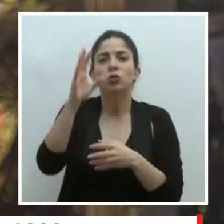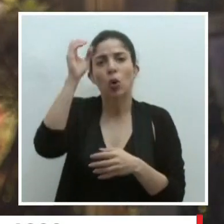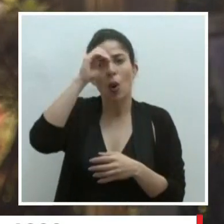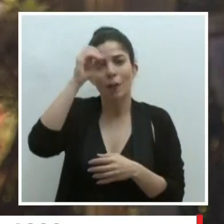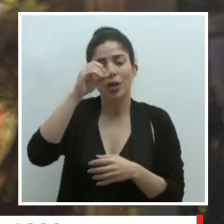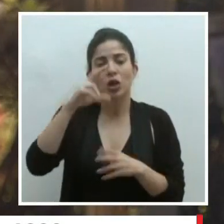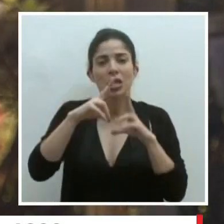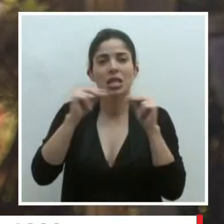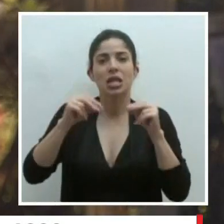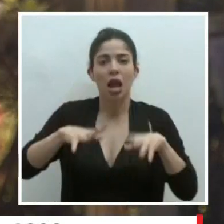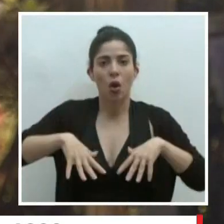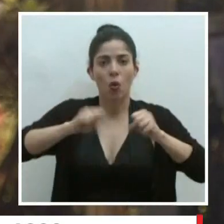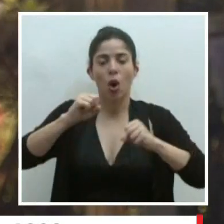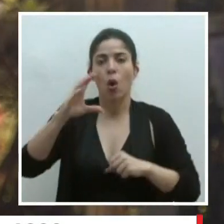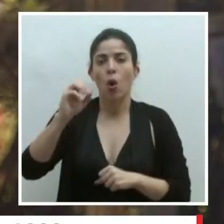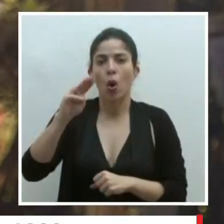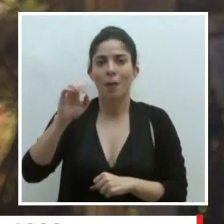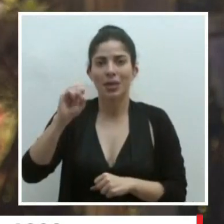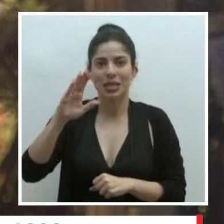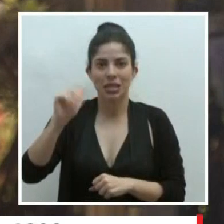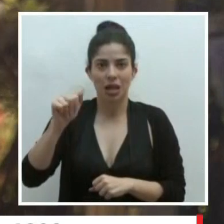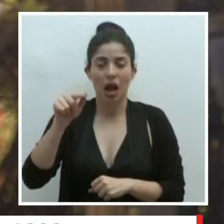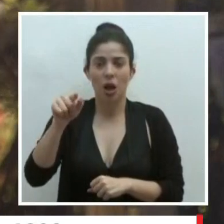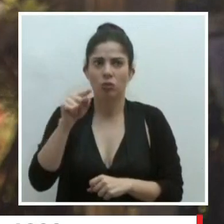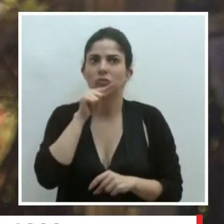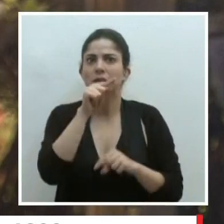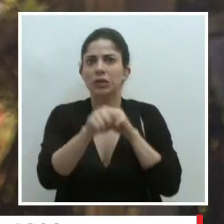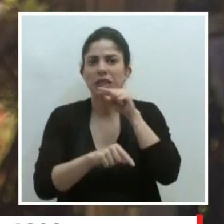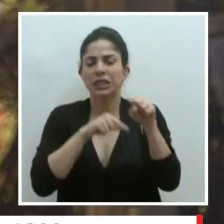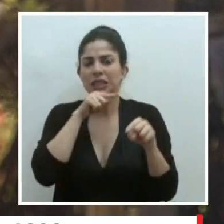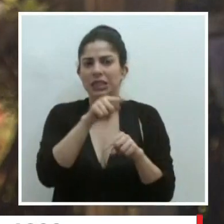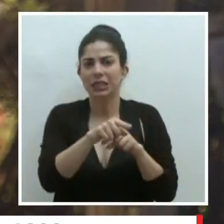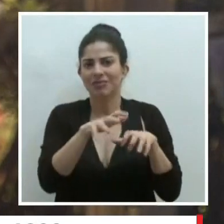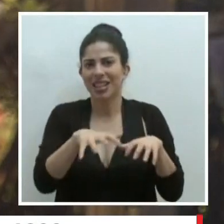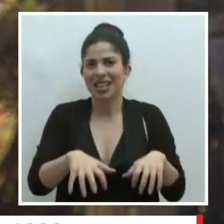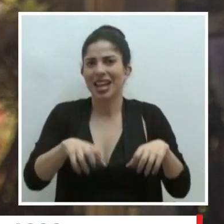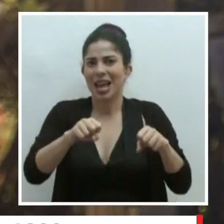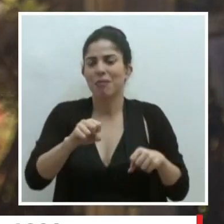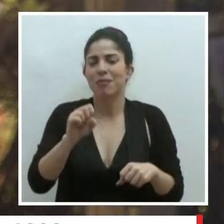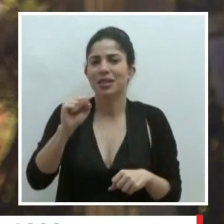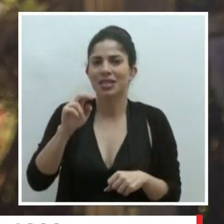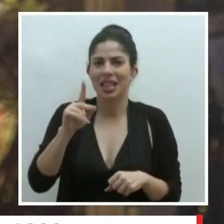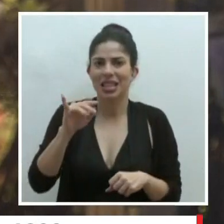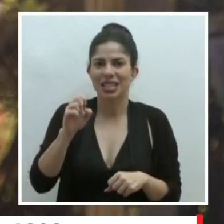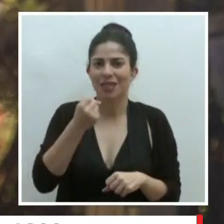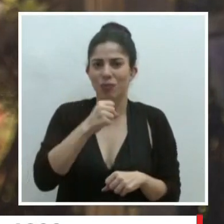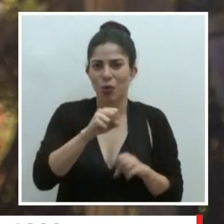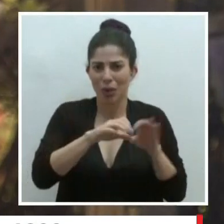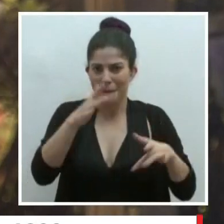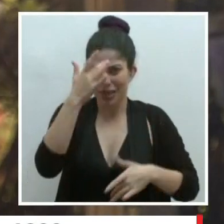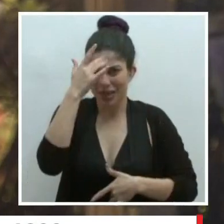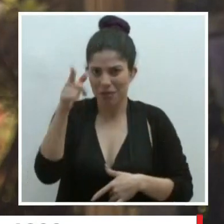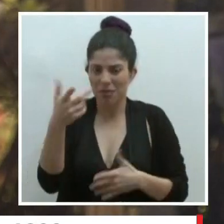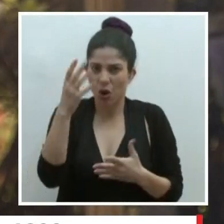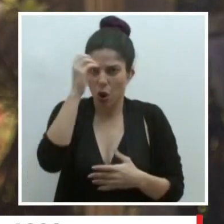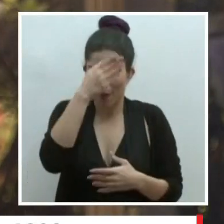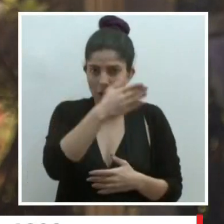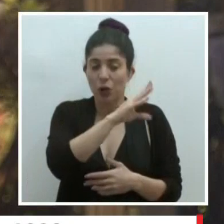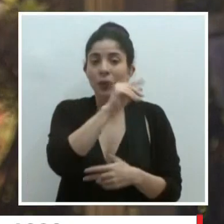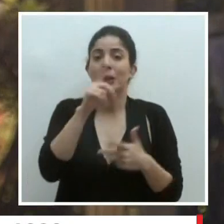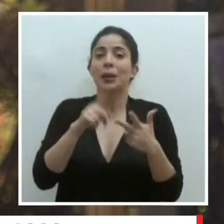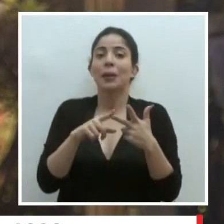Comisca, tomando en cuenta los críticos que ustedes han sido con el manejo que el régimen sandinista le dio a la pandemia. Y doña Pilar, quería preguntarle, en el tema